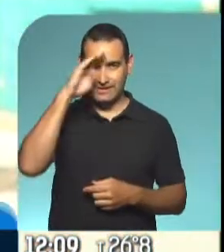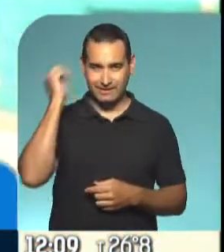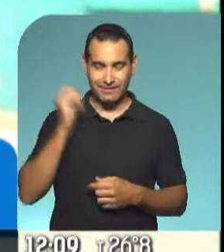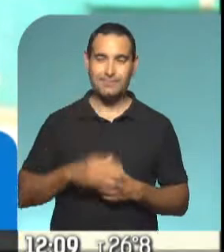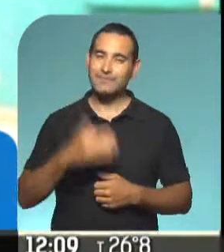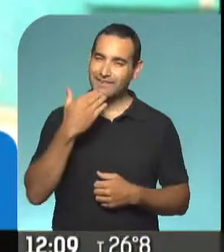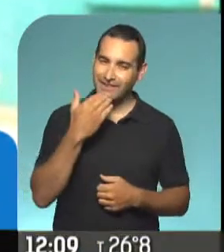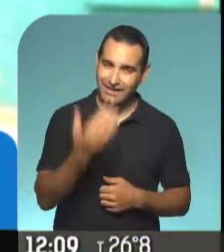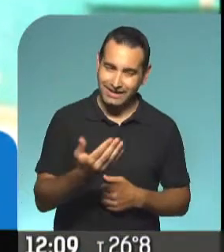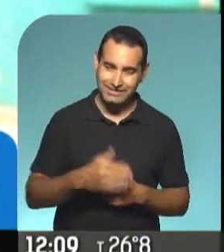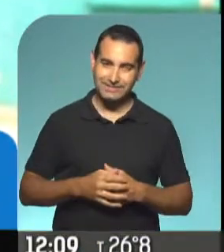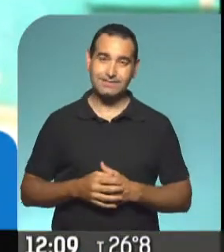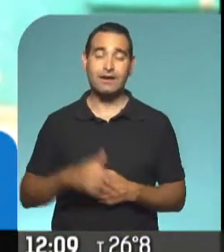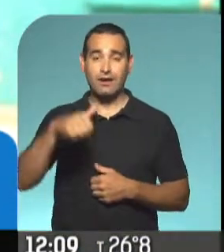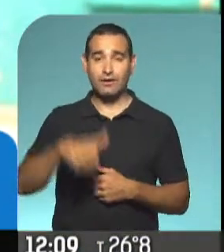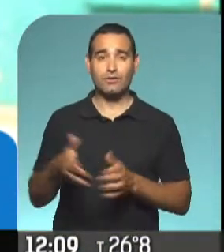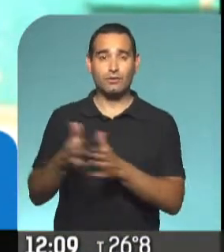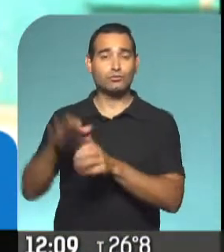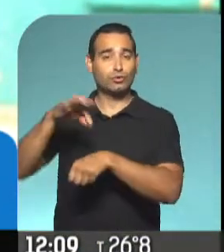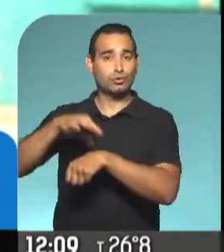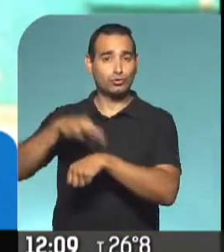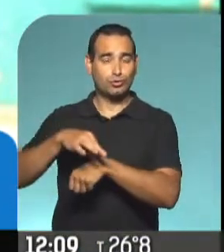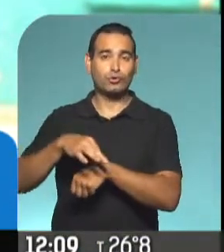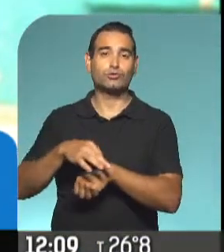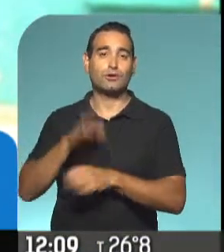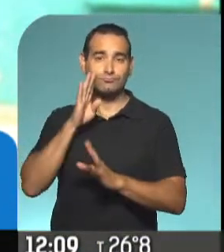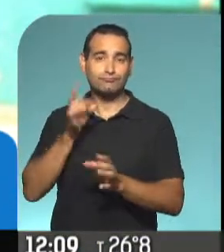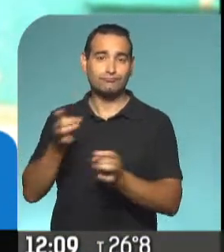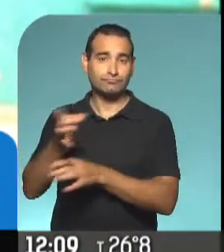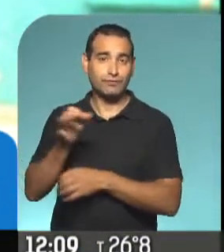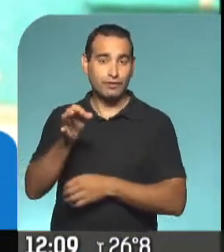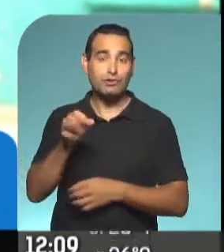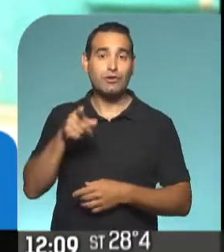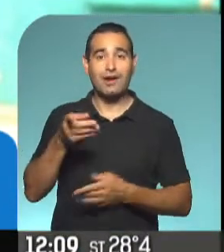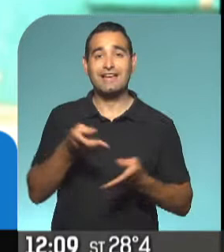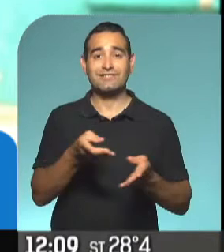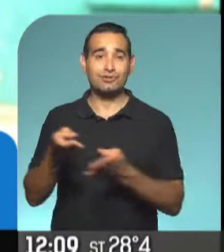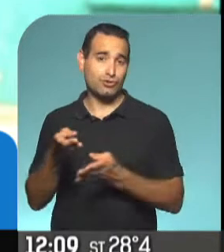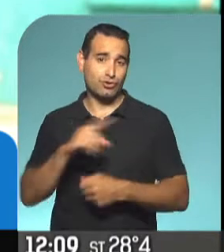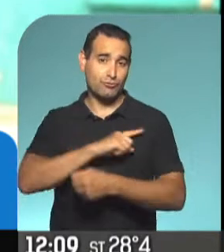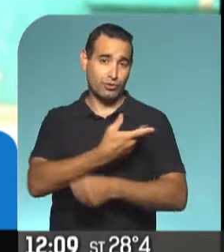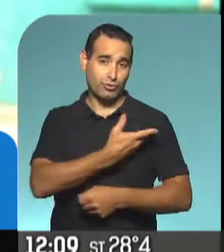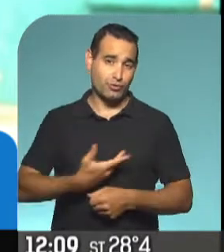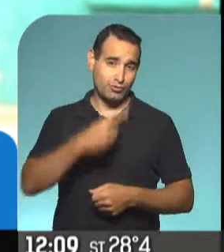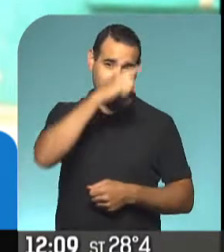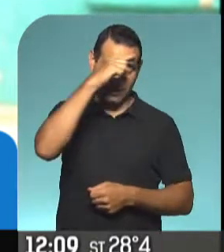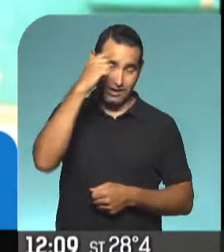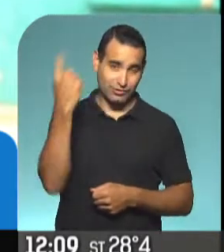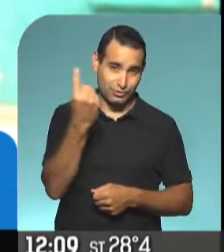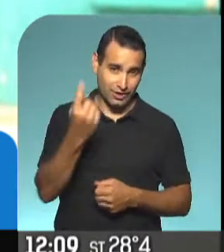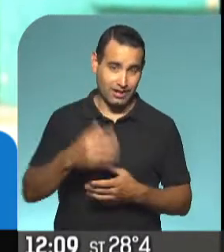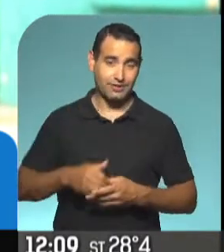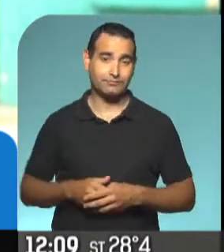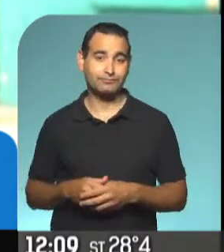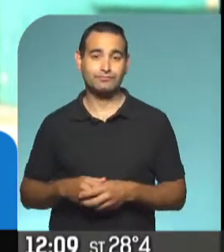Muchísimas gracias, Ale Vero, y estamos con el doctor Tomás Orduna, infectólogo, parte del grupo asesor del Poder Ejecutivo Nacional en lo que ha formado justamente